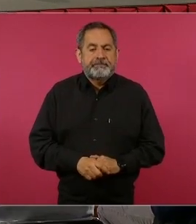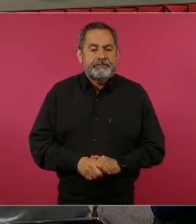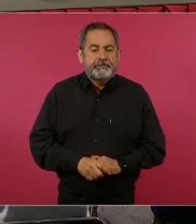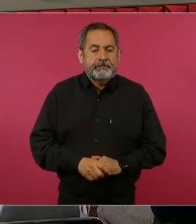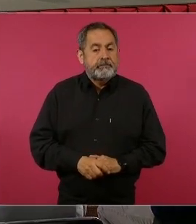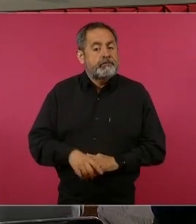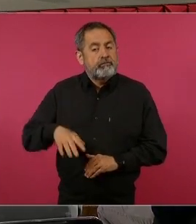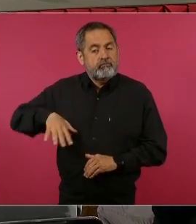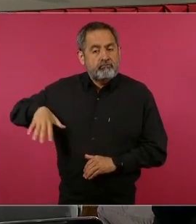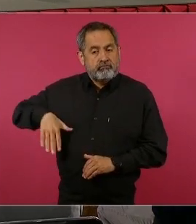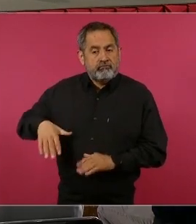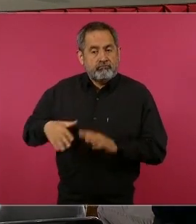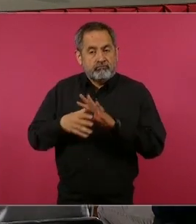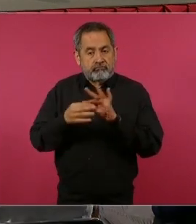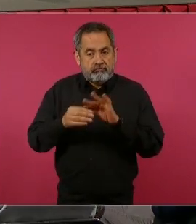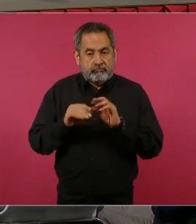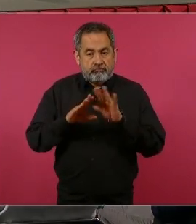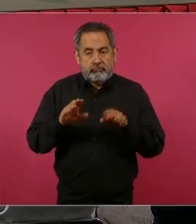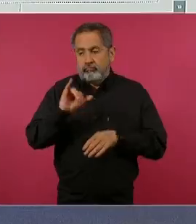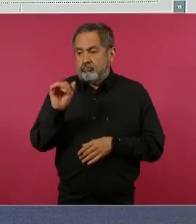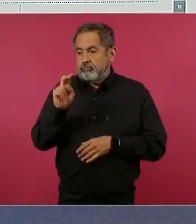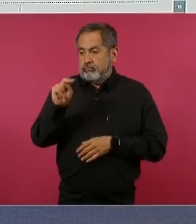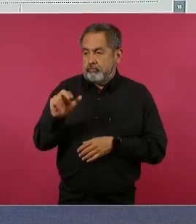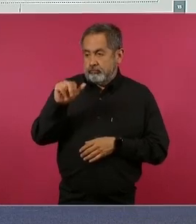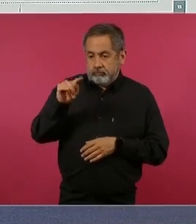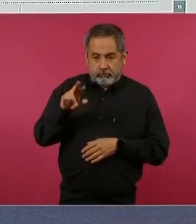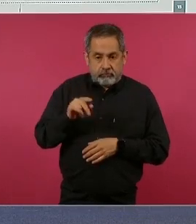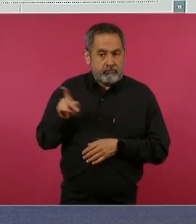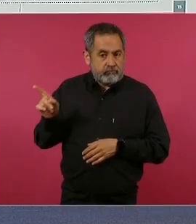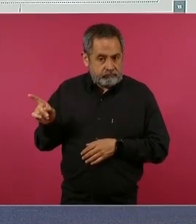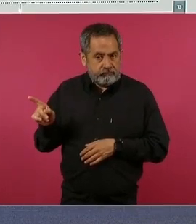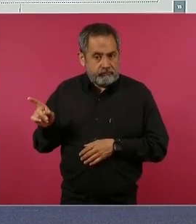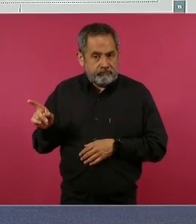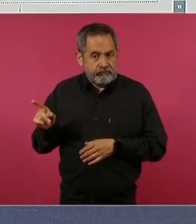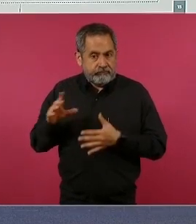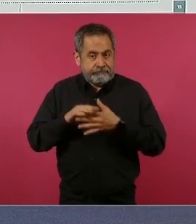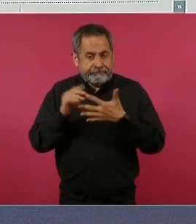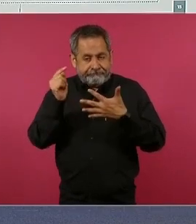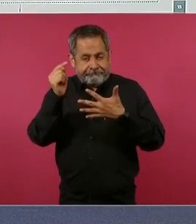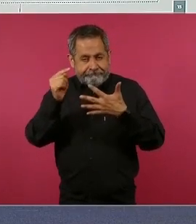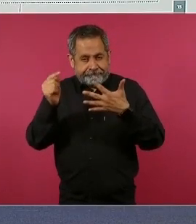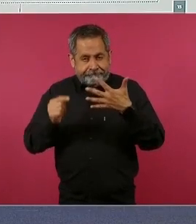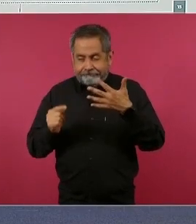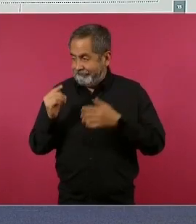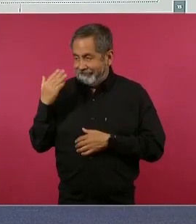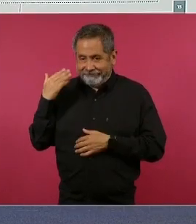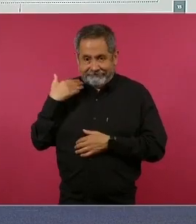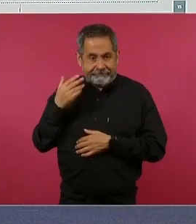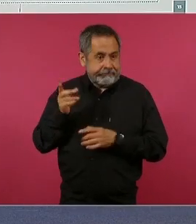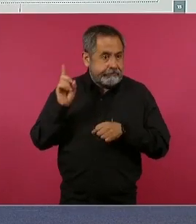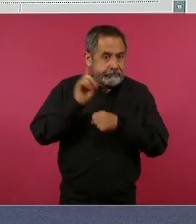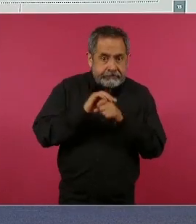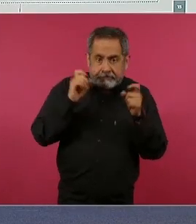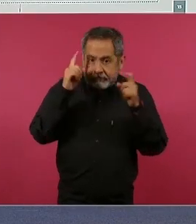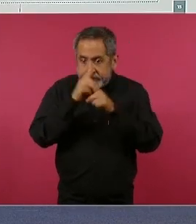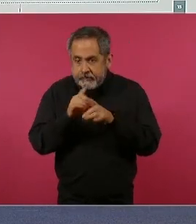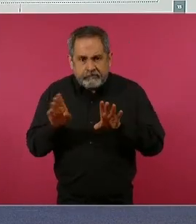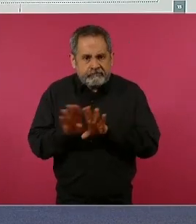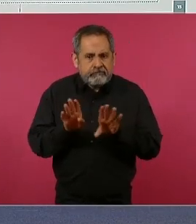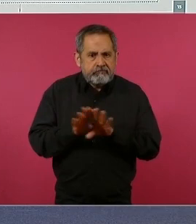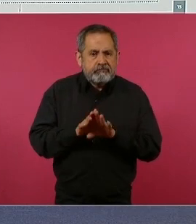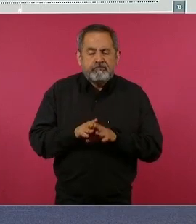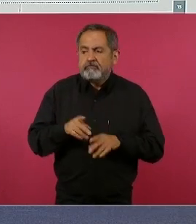lo ha señalado mi compañero Juan Antonio, todo esto que se ha hecho en estos días críticos, lo hemos hecho con